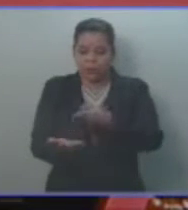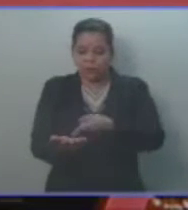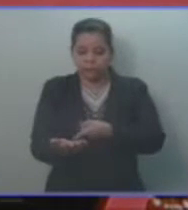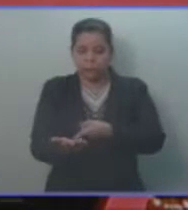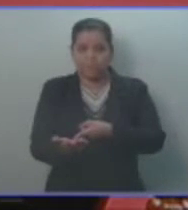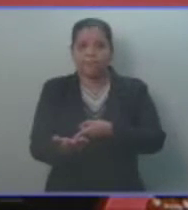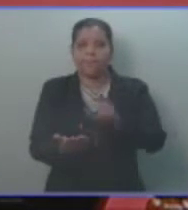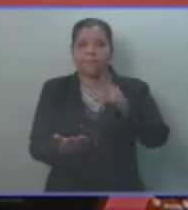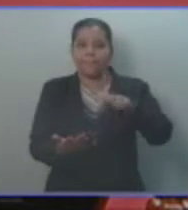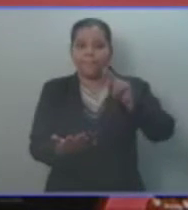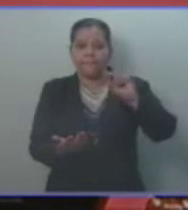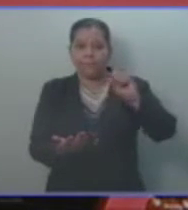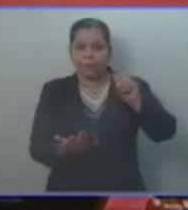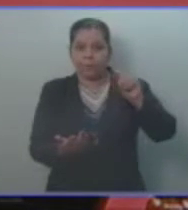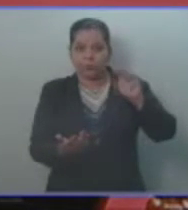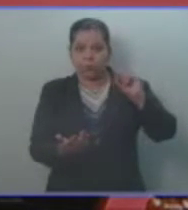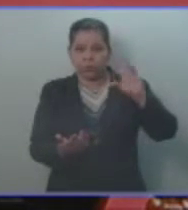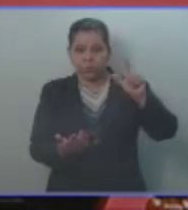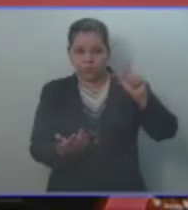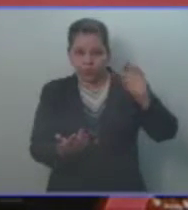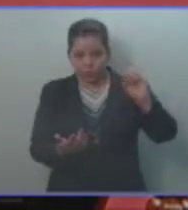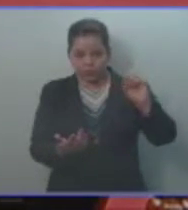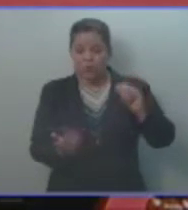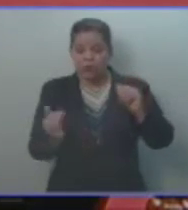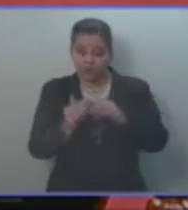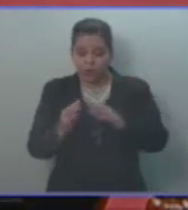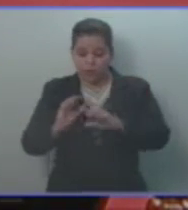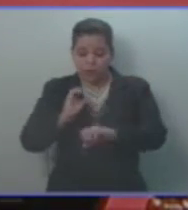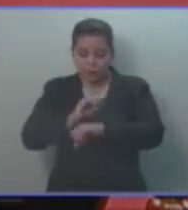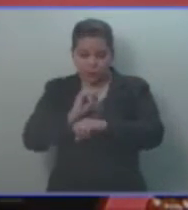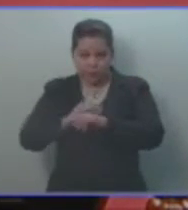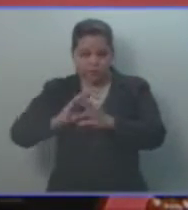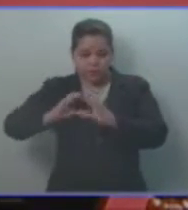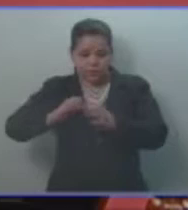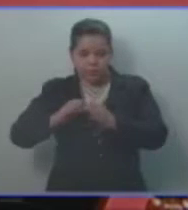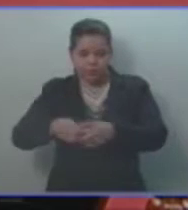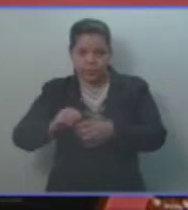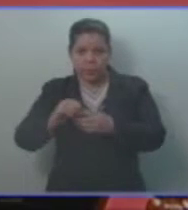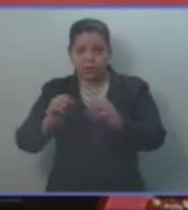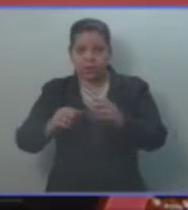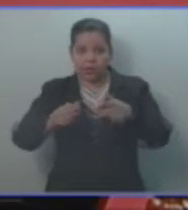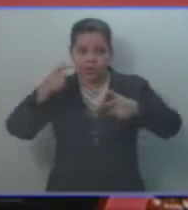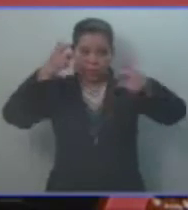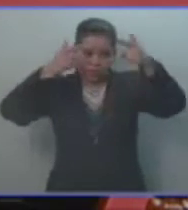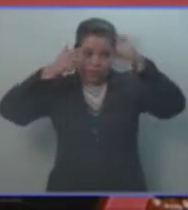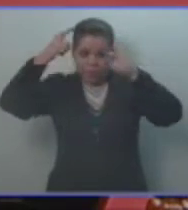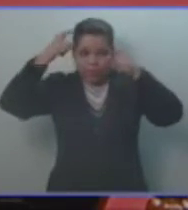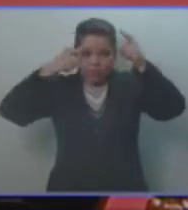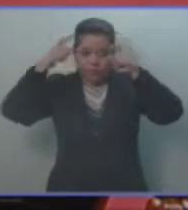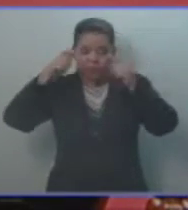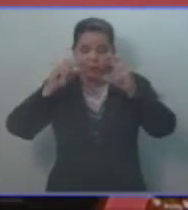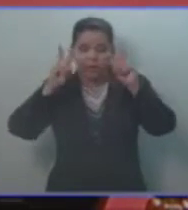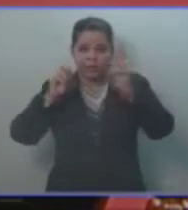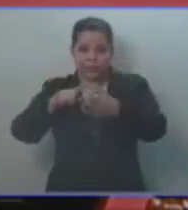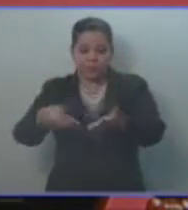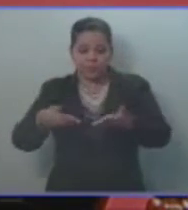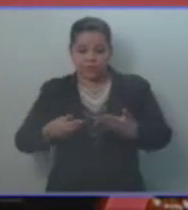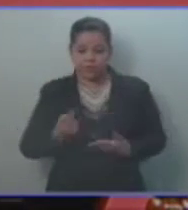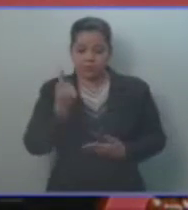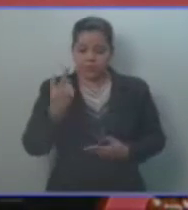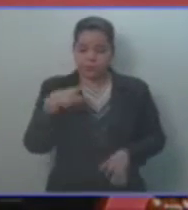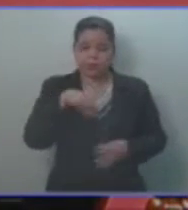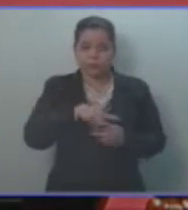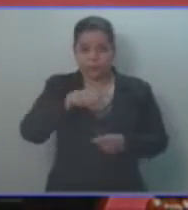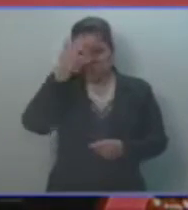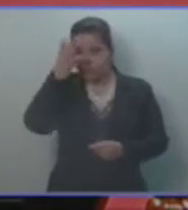recomendación del Comité de la Organización de Naciones Unidas sobre los derechos de las personas con discapacidad,